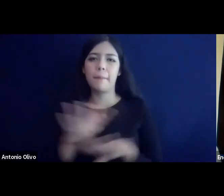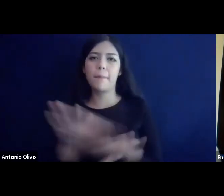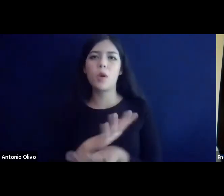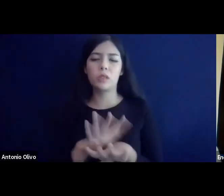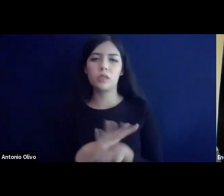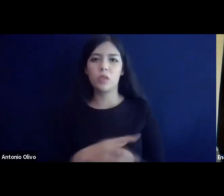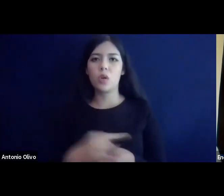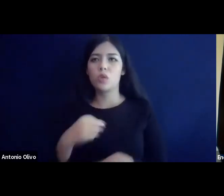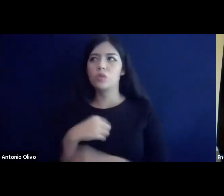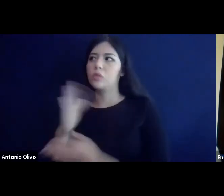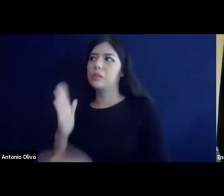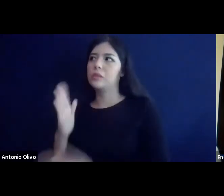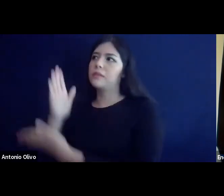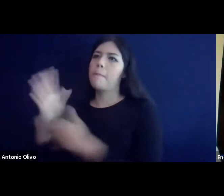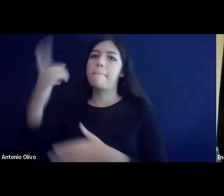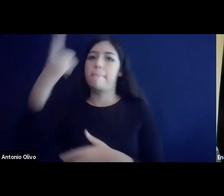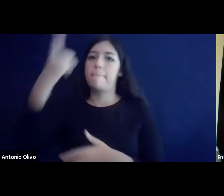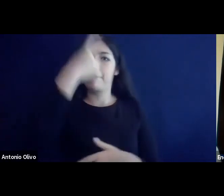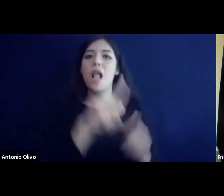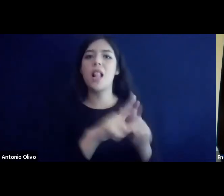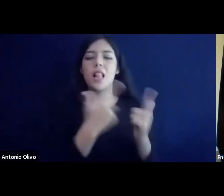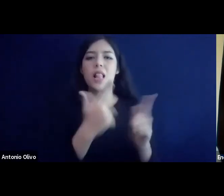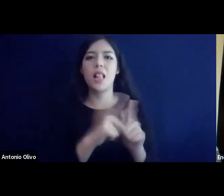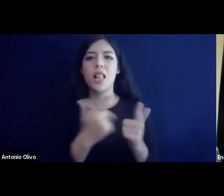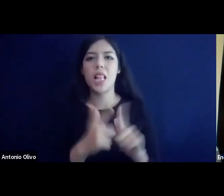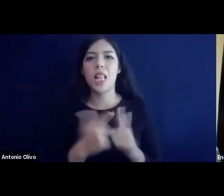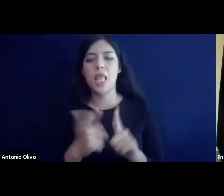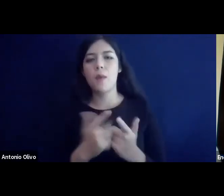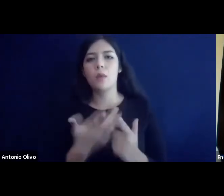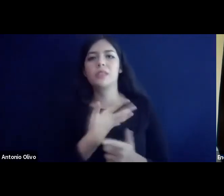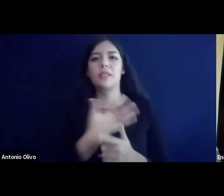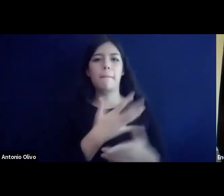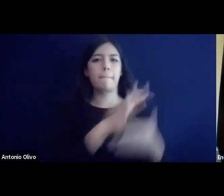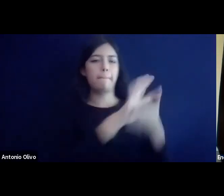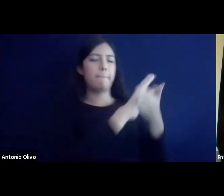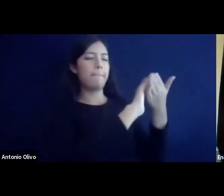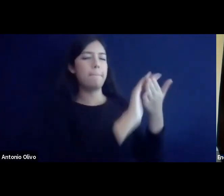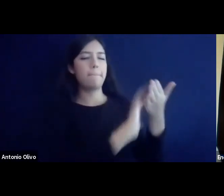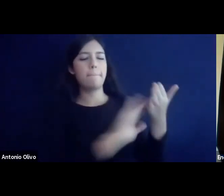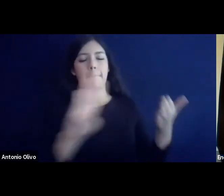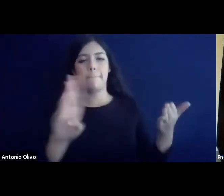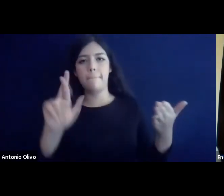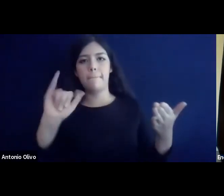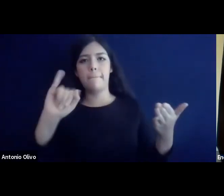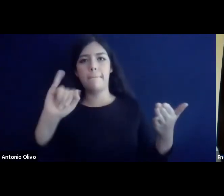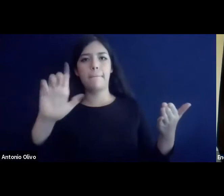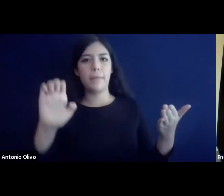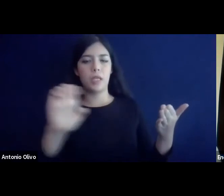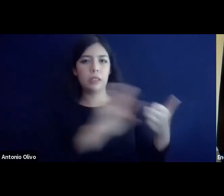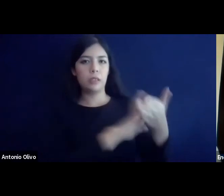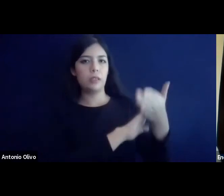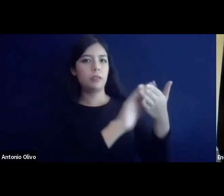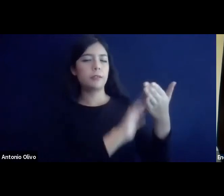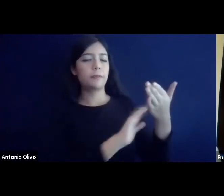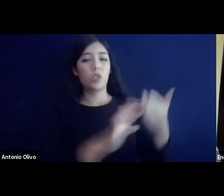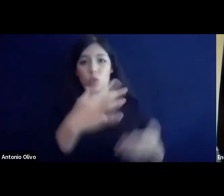me imprimieran en braille todos los libros y yo en una máquina de escribir en tinta me pasaba haciendo las